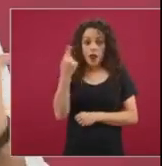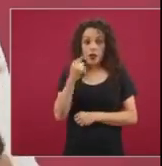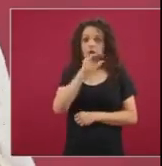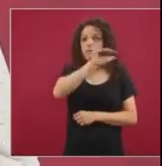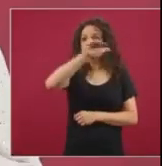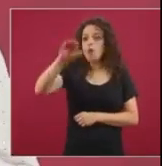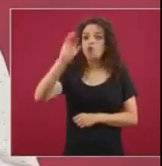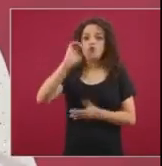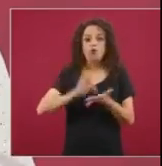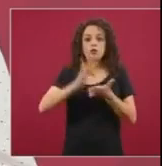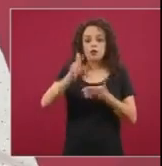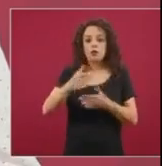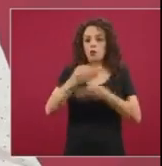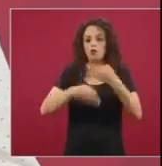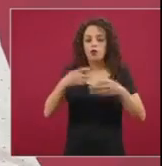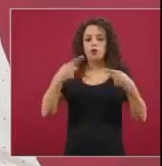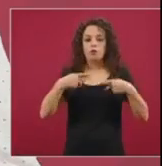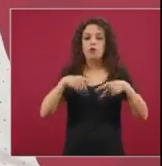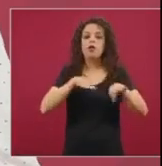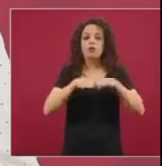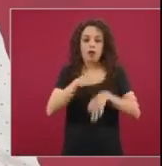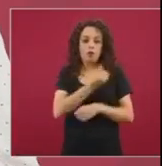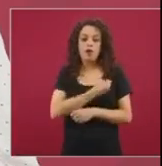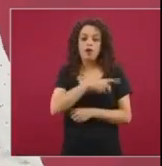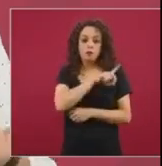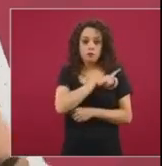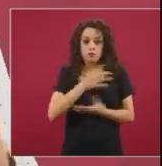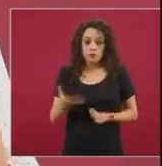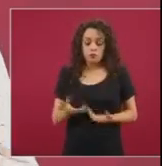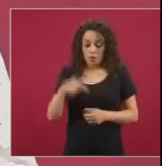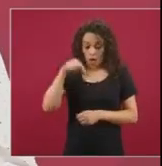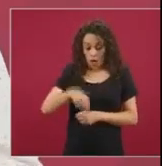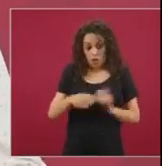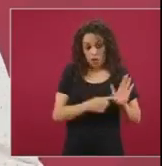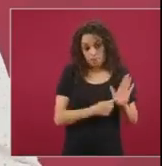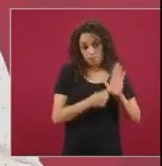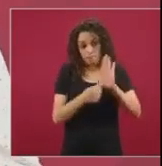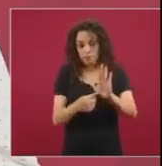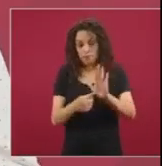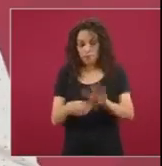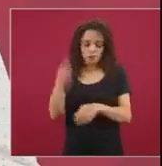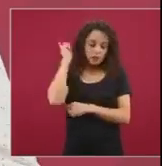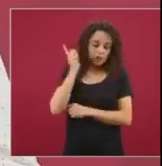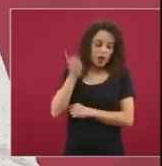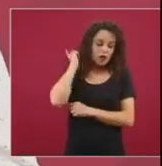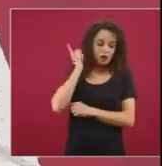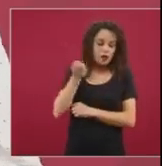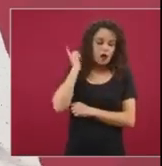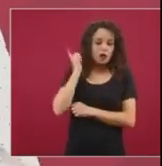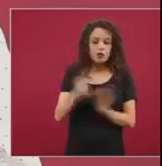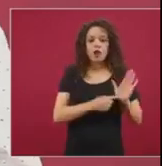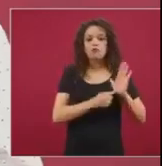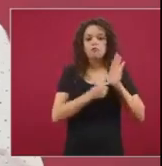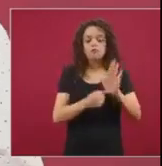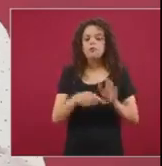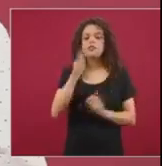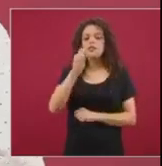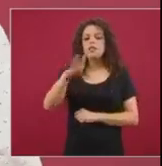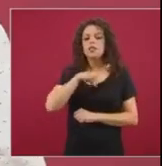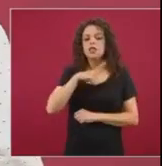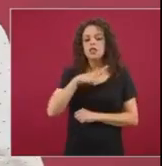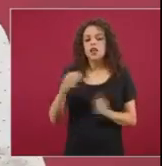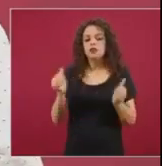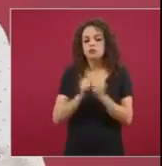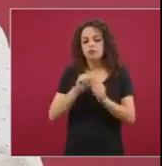Nosotros aquí solamente estamos todos los días presentando el panorama epidemiológico, pero